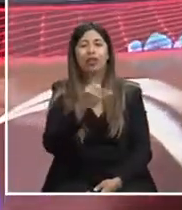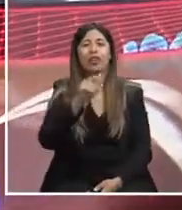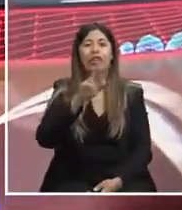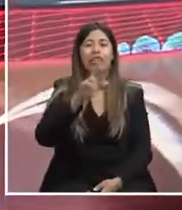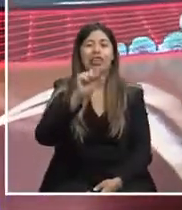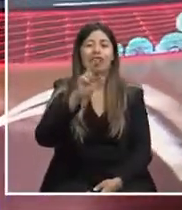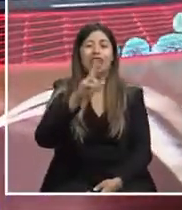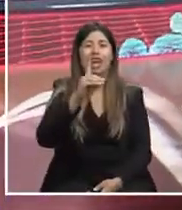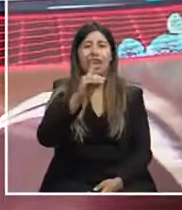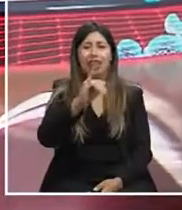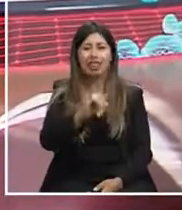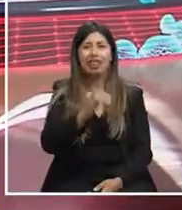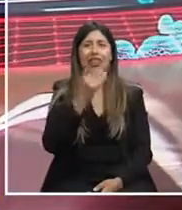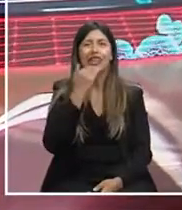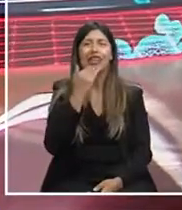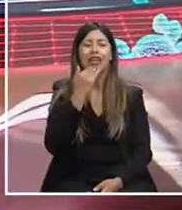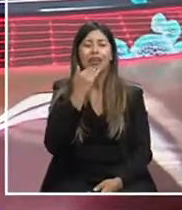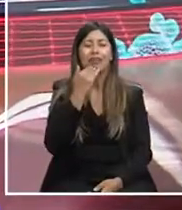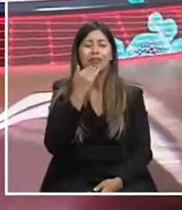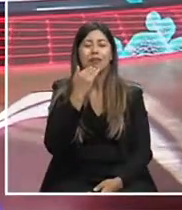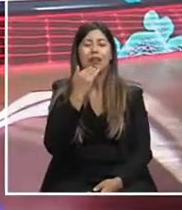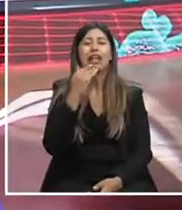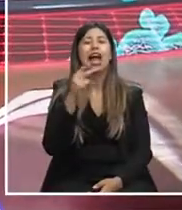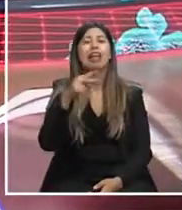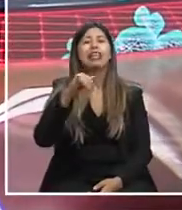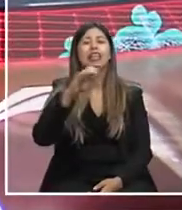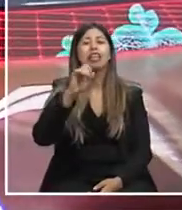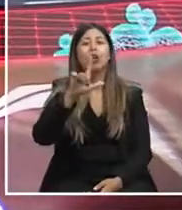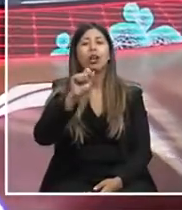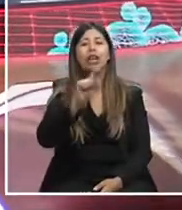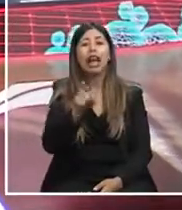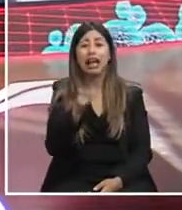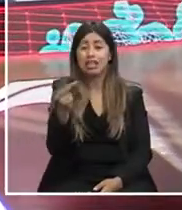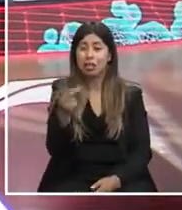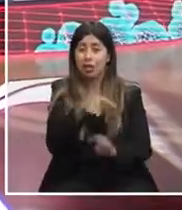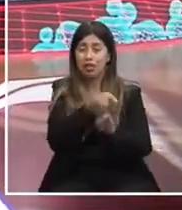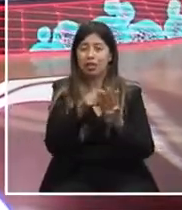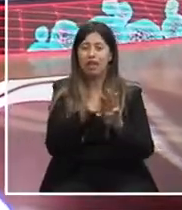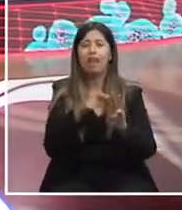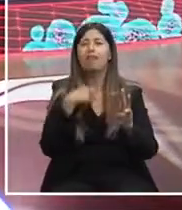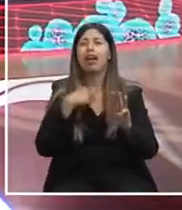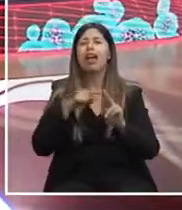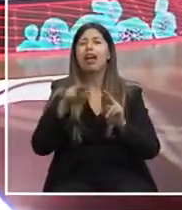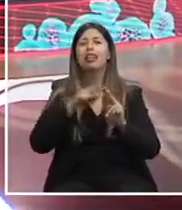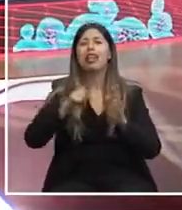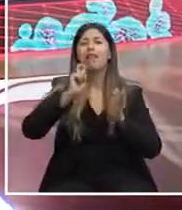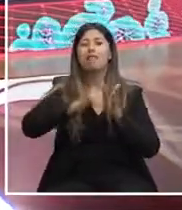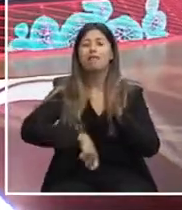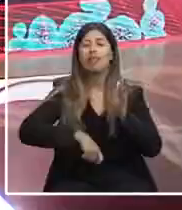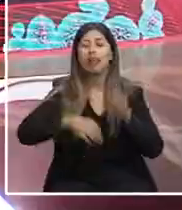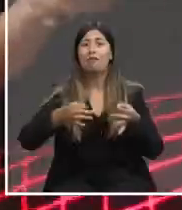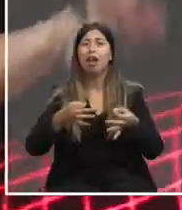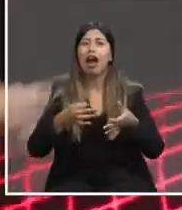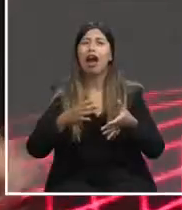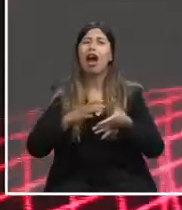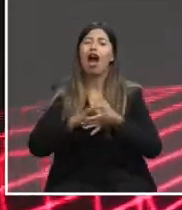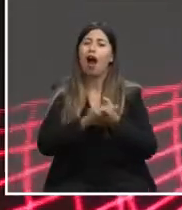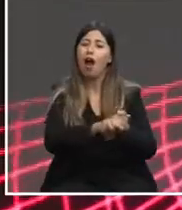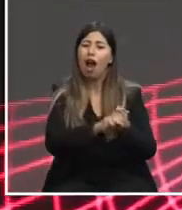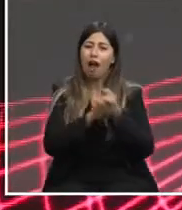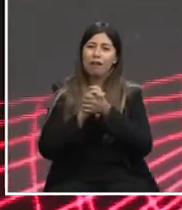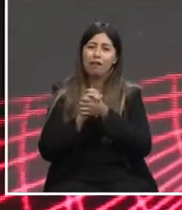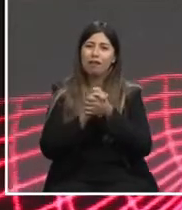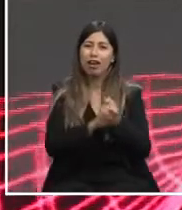la Fundación Encuentros del Futuro. Ellos tienen la feliz misión hoy día de firmar un convenio de colaboración entre